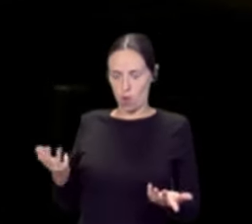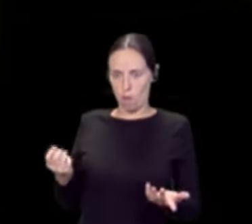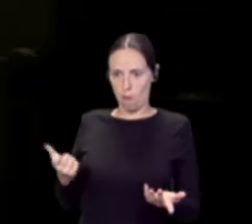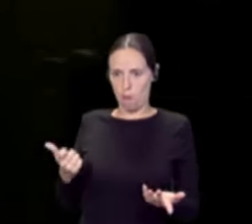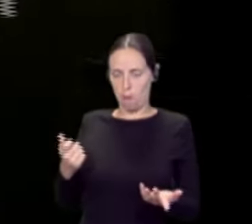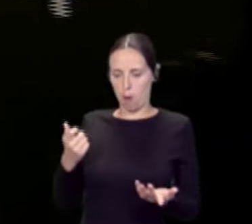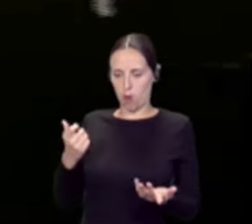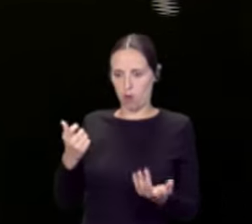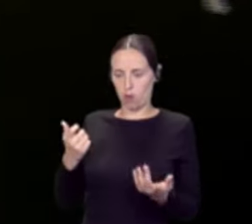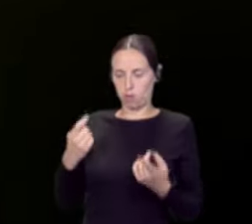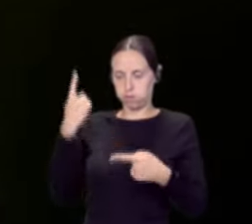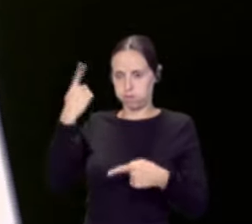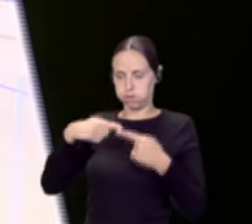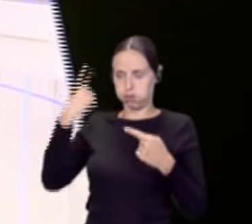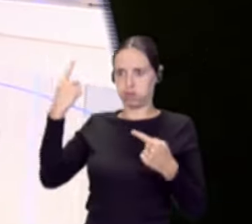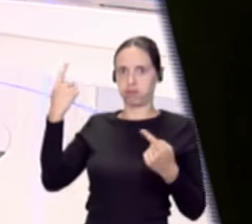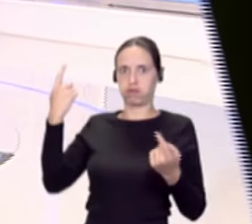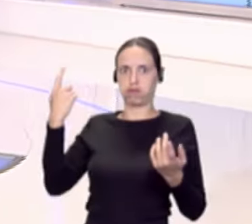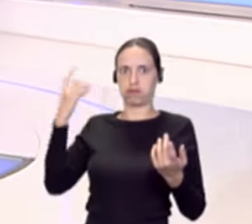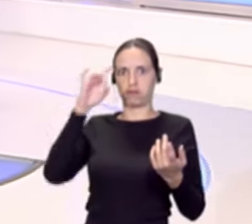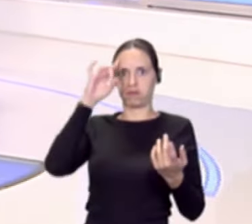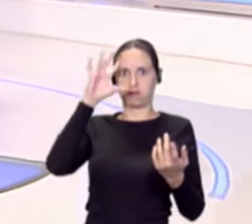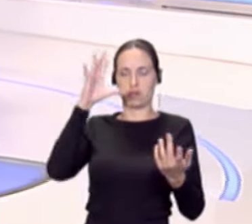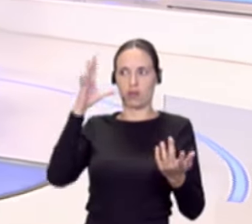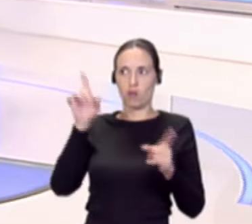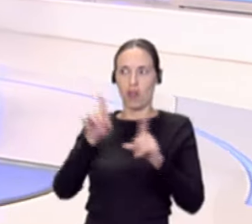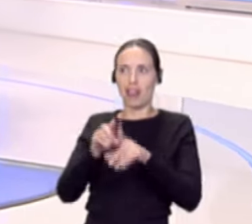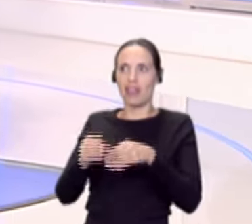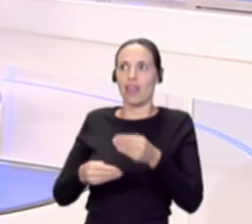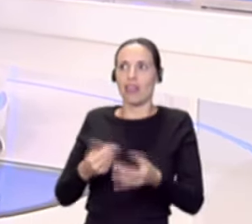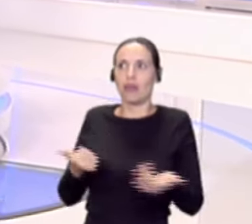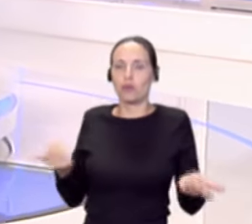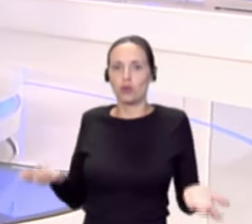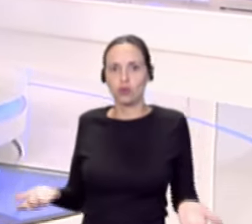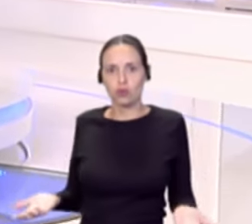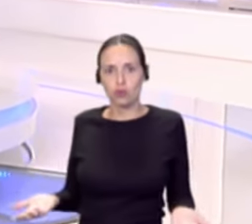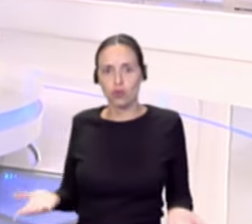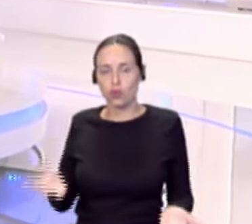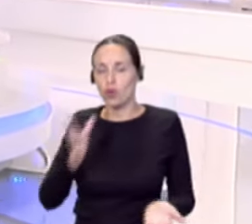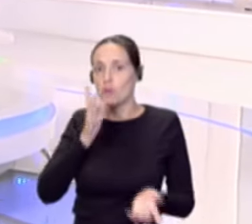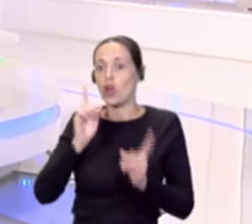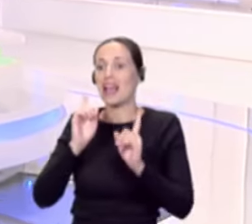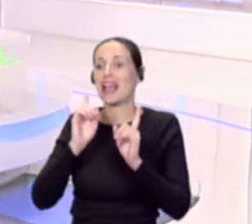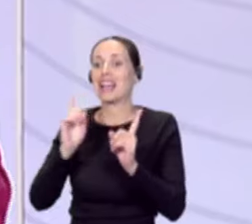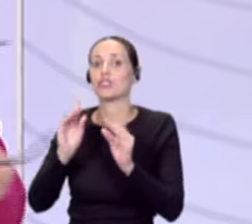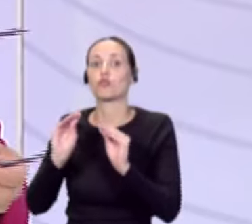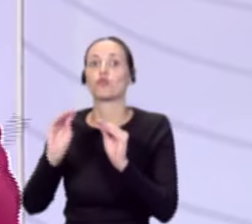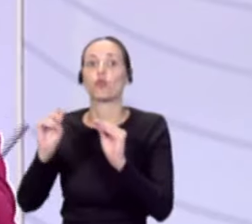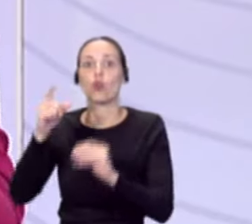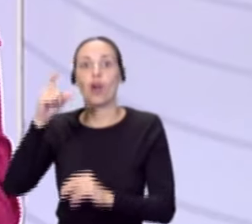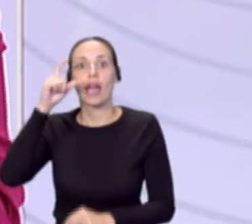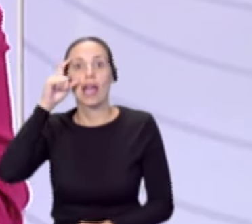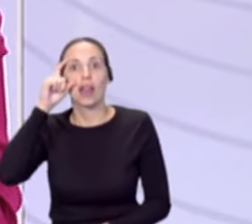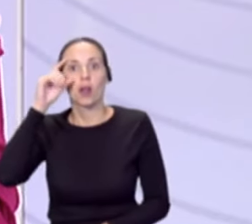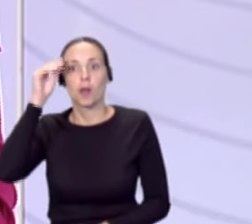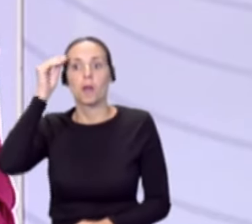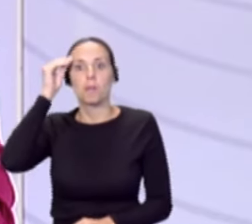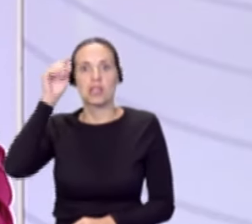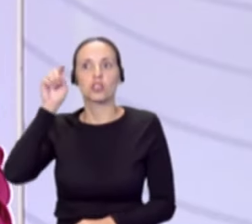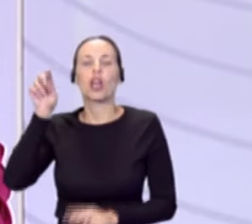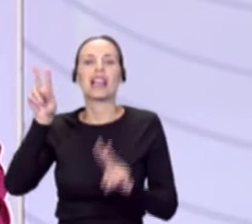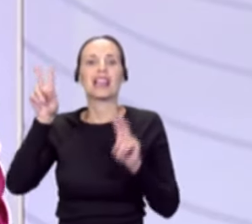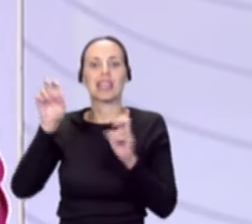perplejas y un poco preguntándonos qué más hay que hacer, ¿no? O sea, porque en el caso de Rejón, yo digo, pues es que este hombre seguro que se ha leído La dominación